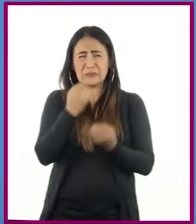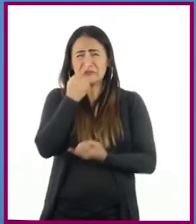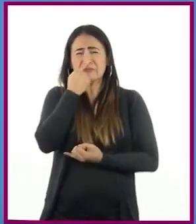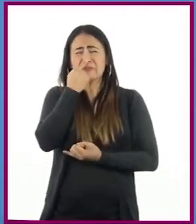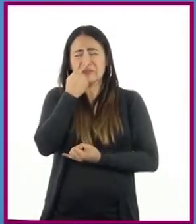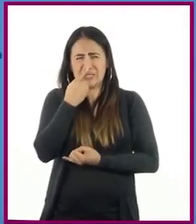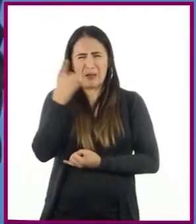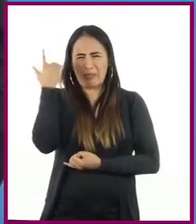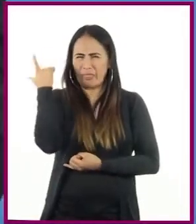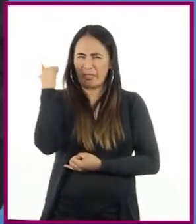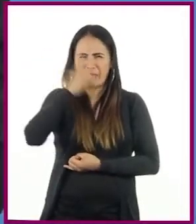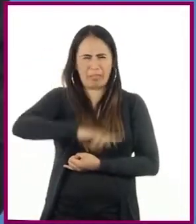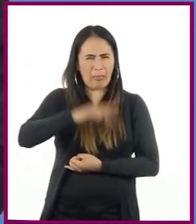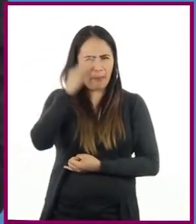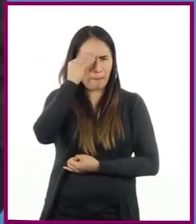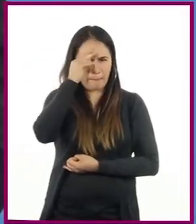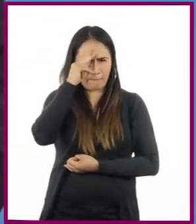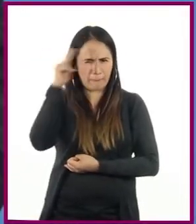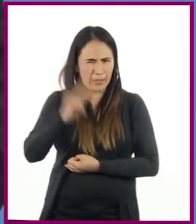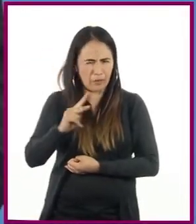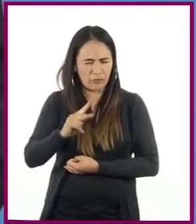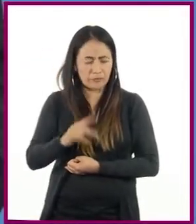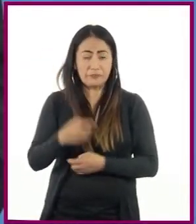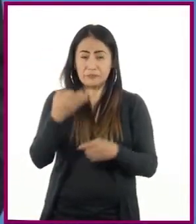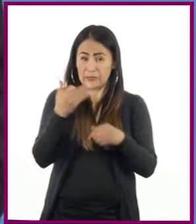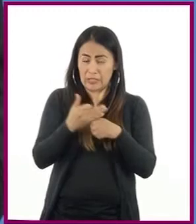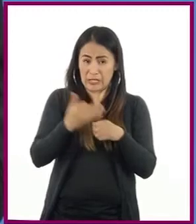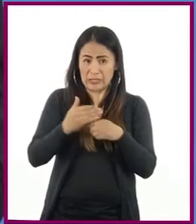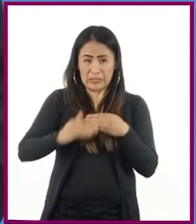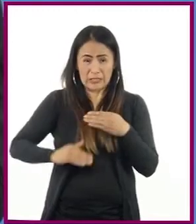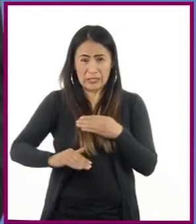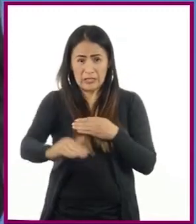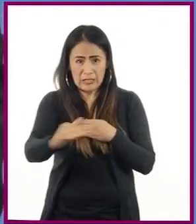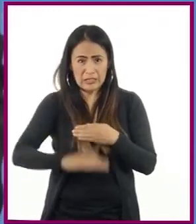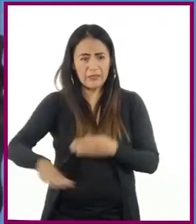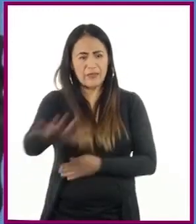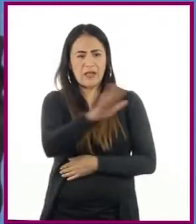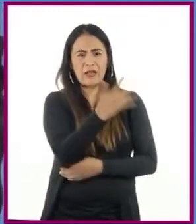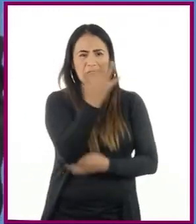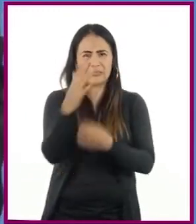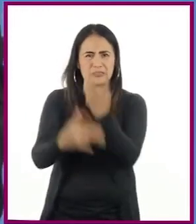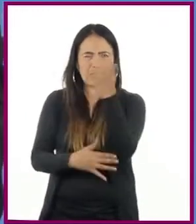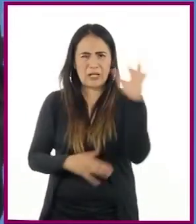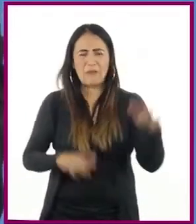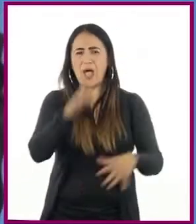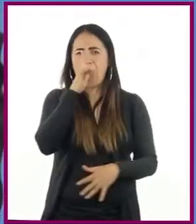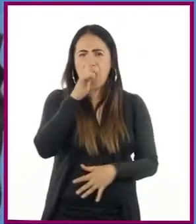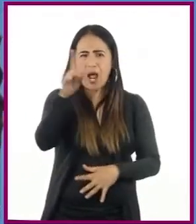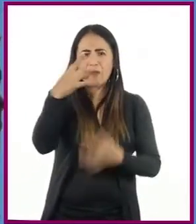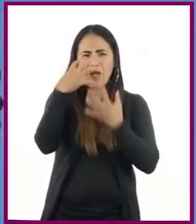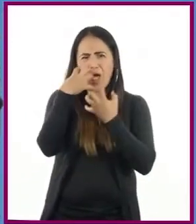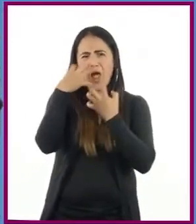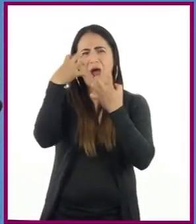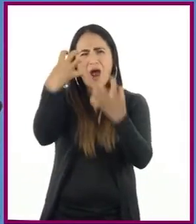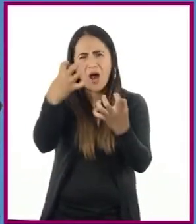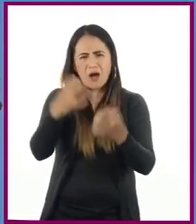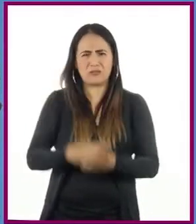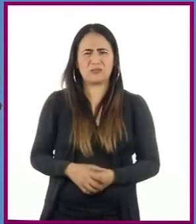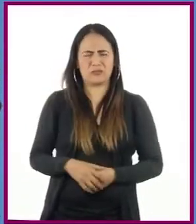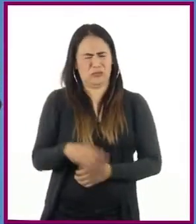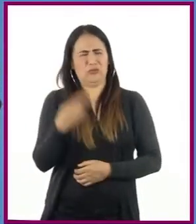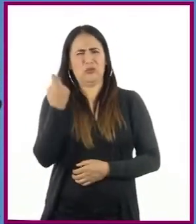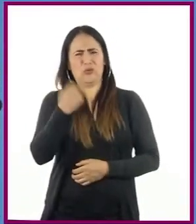cenagal. Desde ese momento se le llamó la jungla de las almas que aúllan. Solo oír el